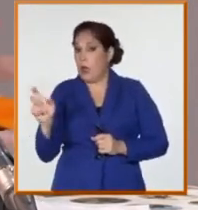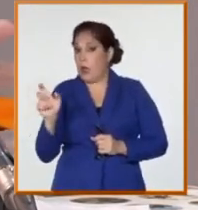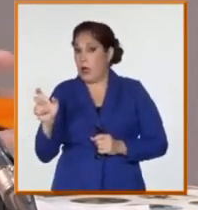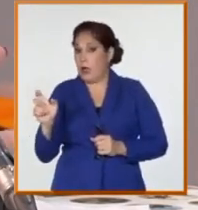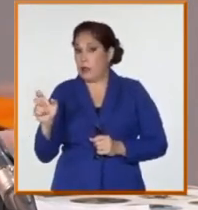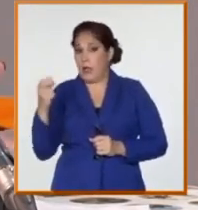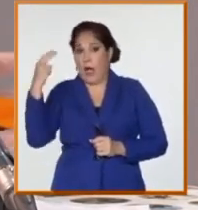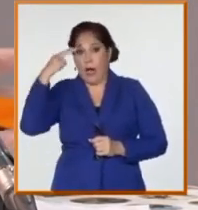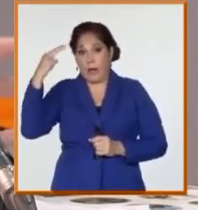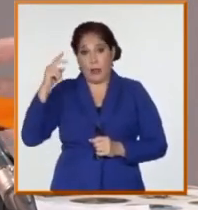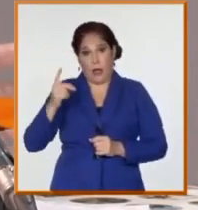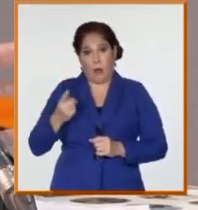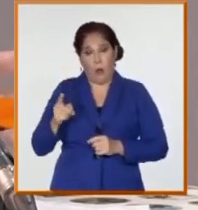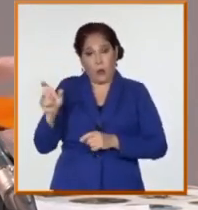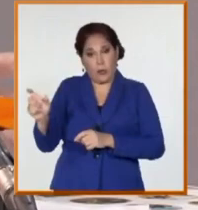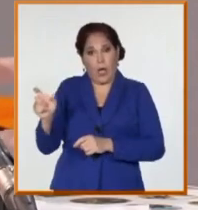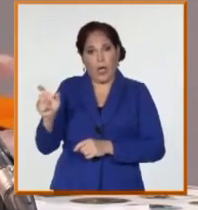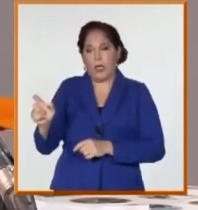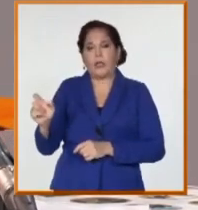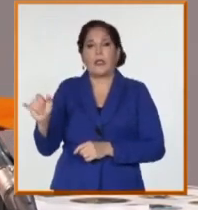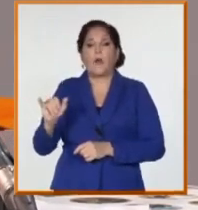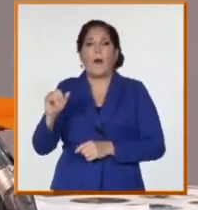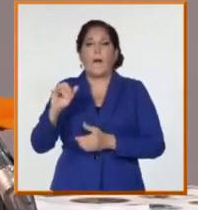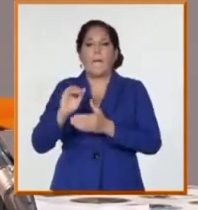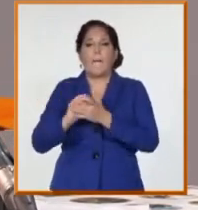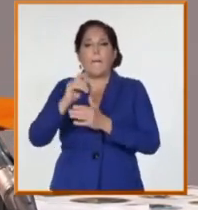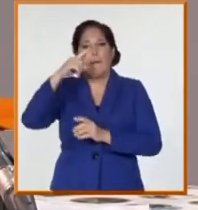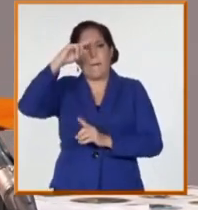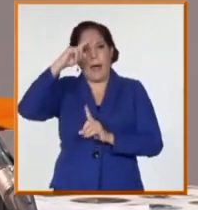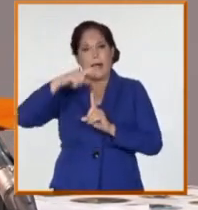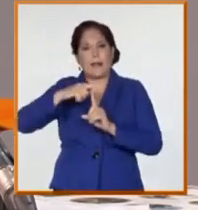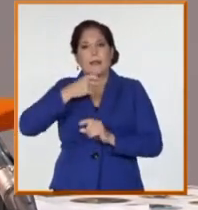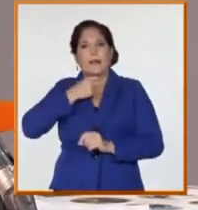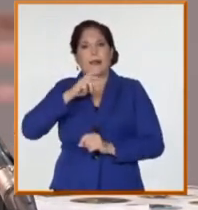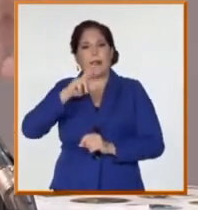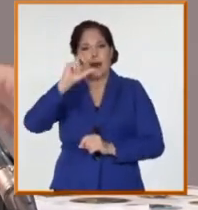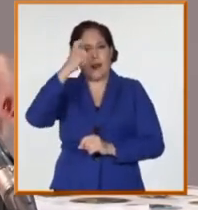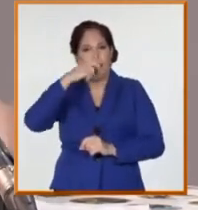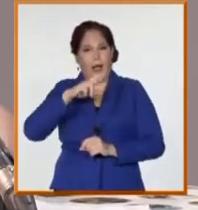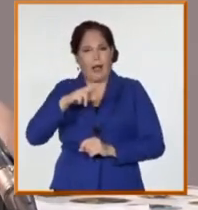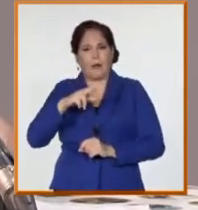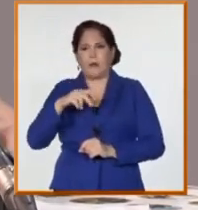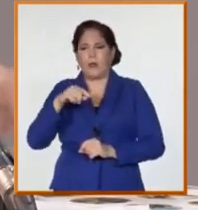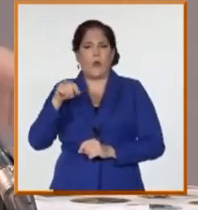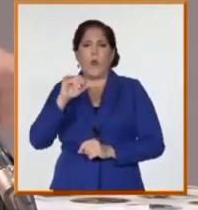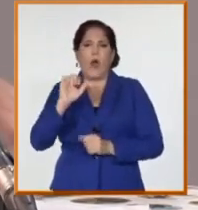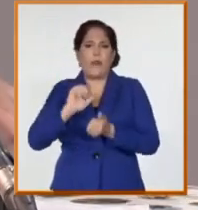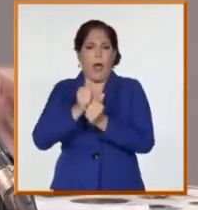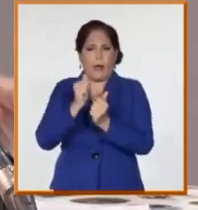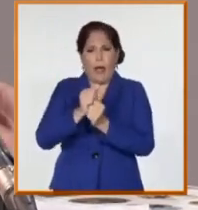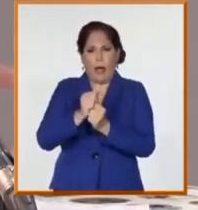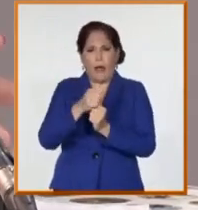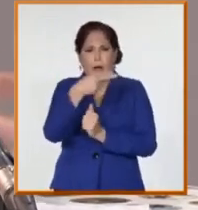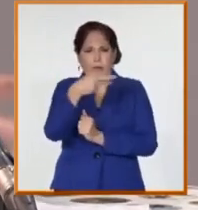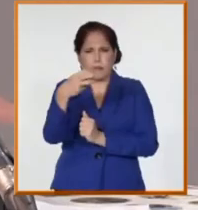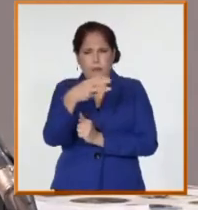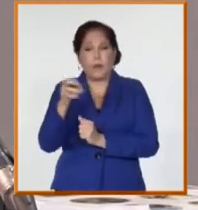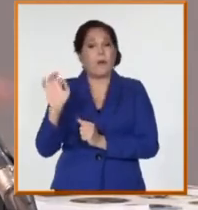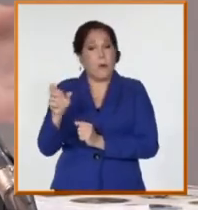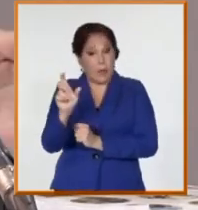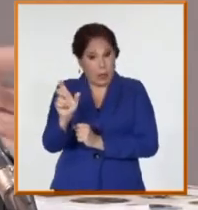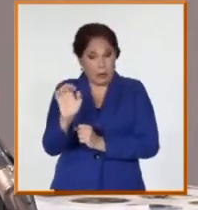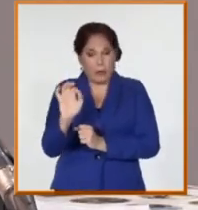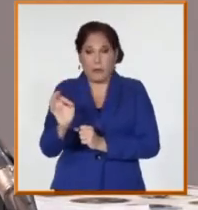habilitadas si también tienen una tarjeta que es Master mastercard también pueden utilizarla es decir que no se suscribe solamente a las tarjetas